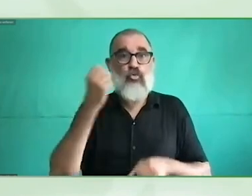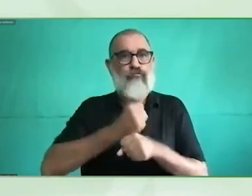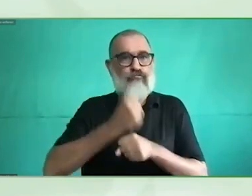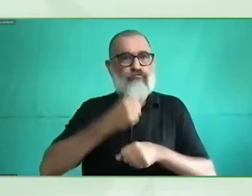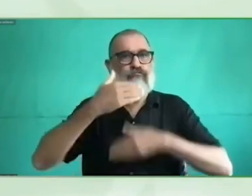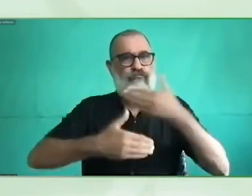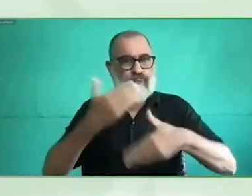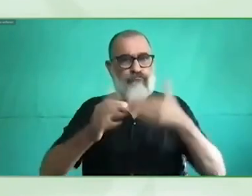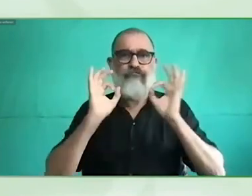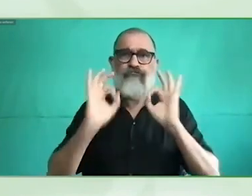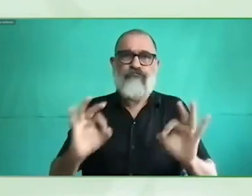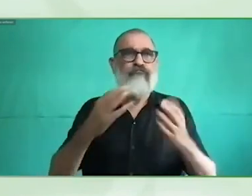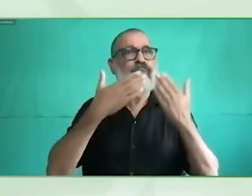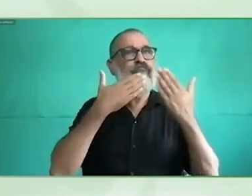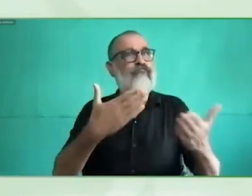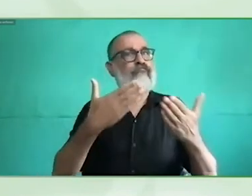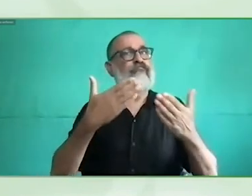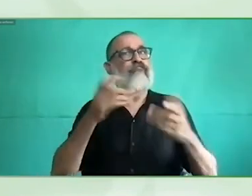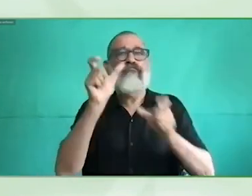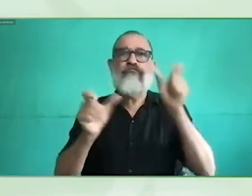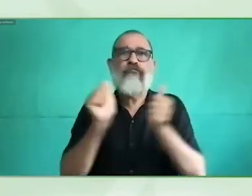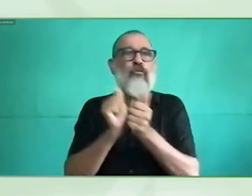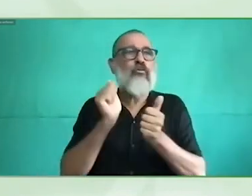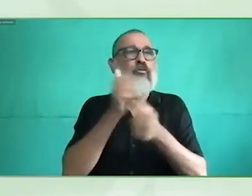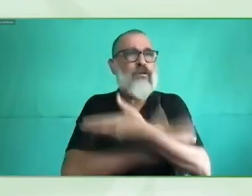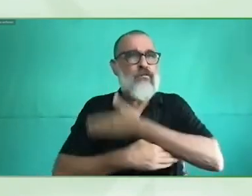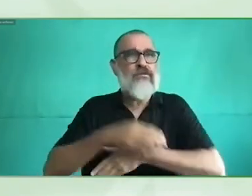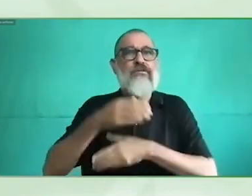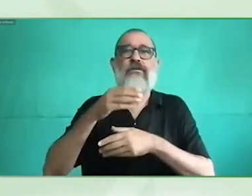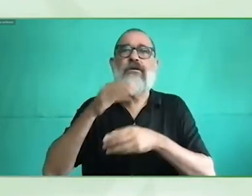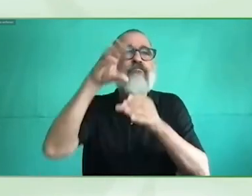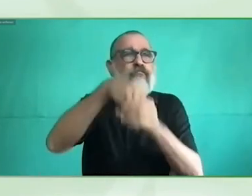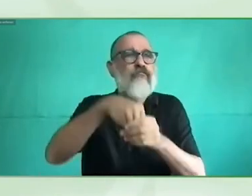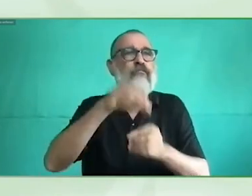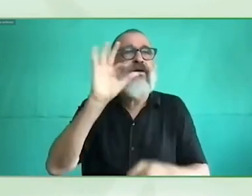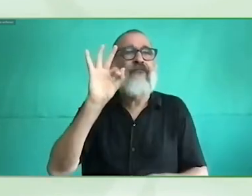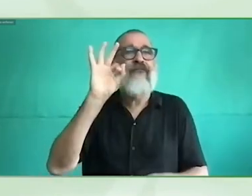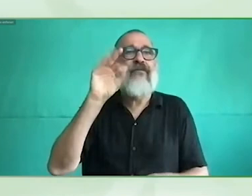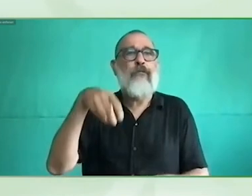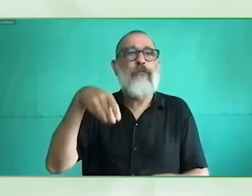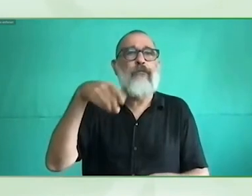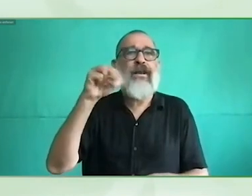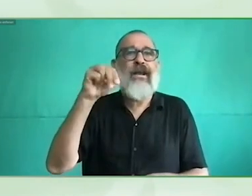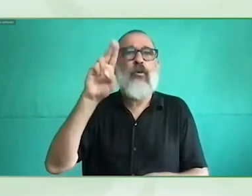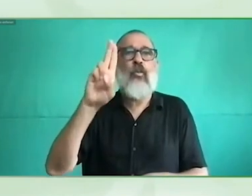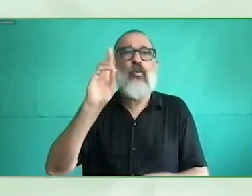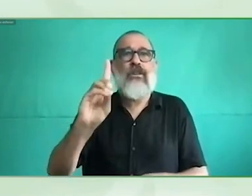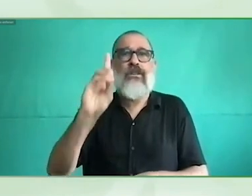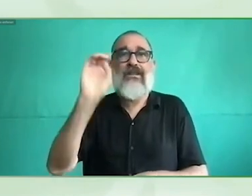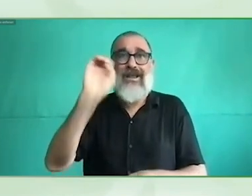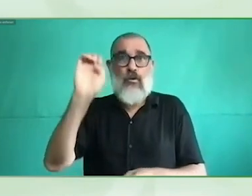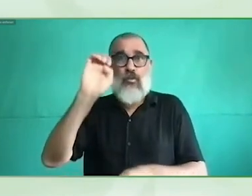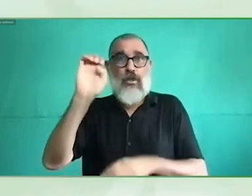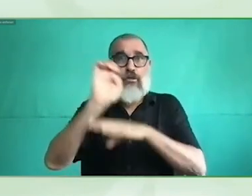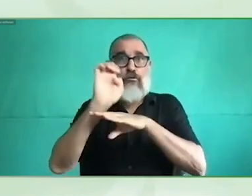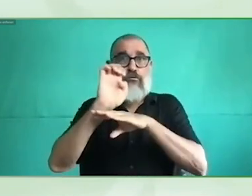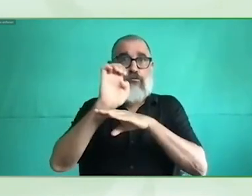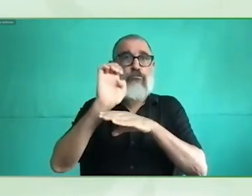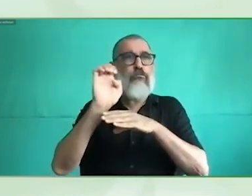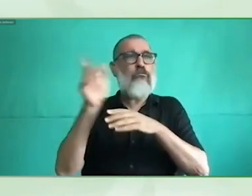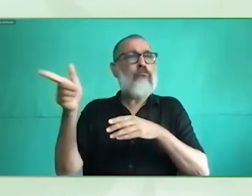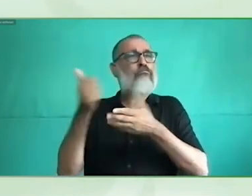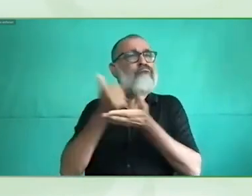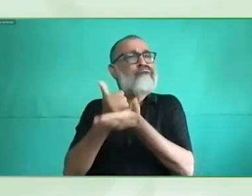un activista también del movimiento asociativo de las personas con discapacidad yo no quiero hablar más porque la que nos va a contar de su experiencia